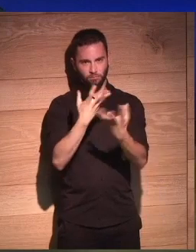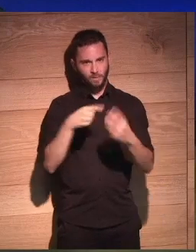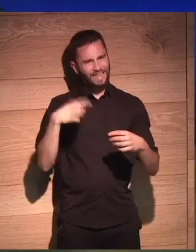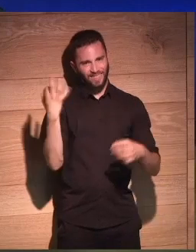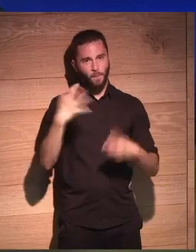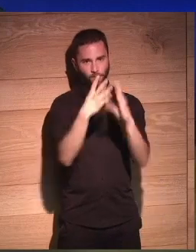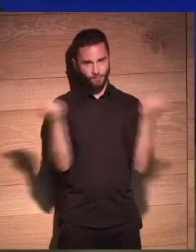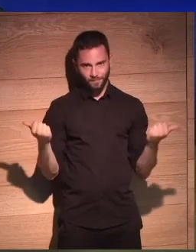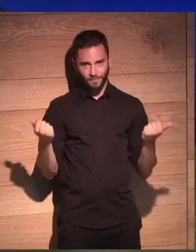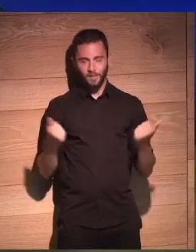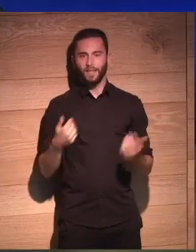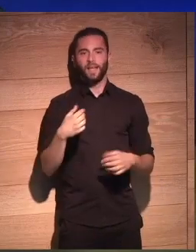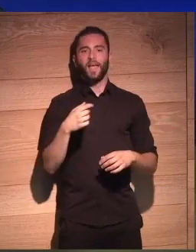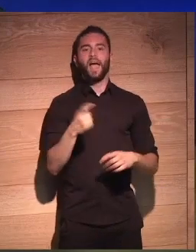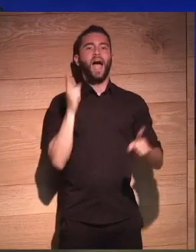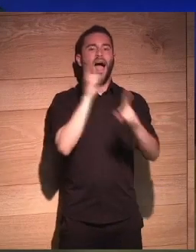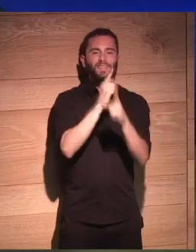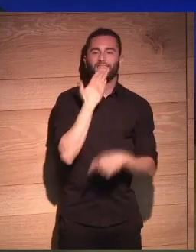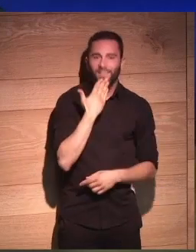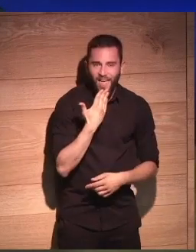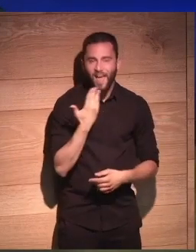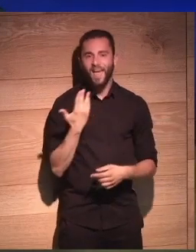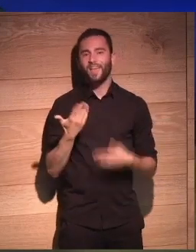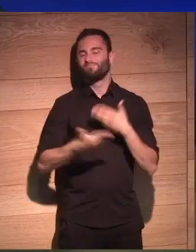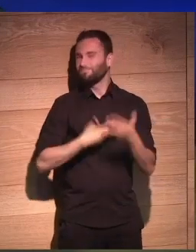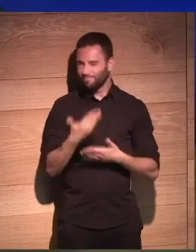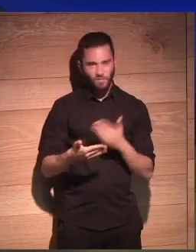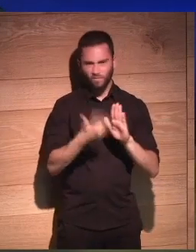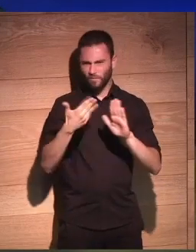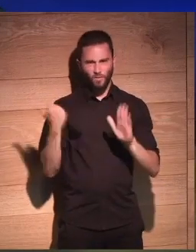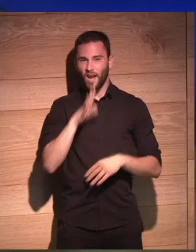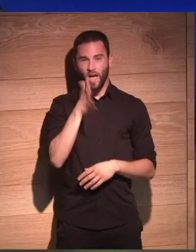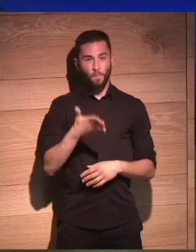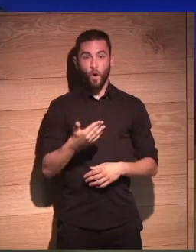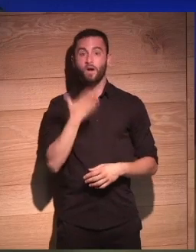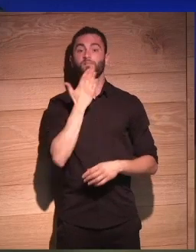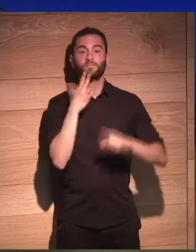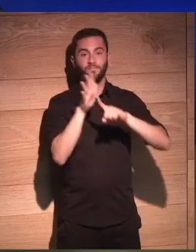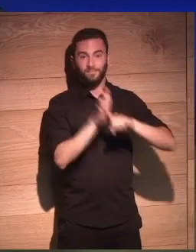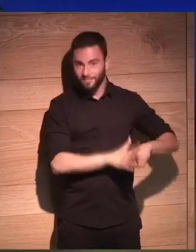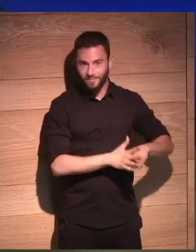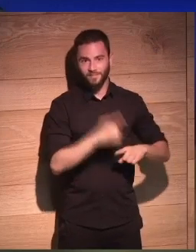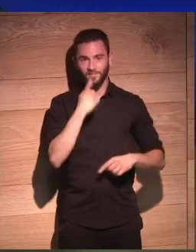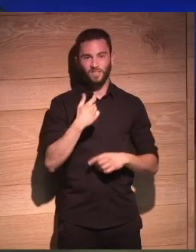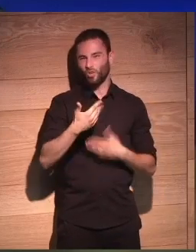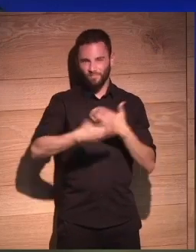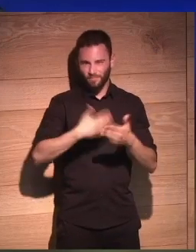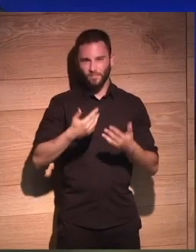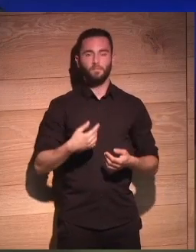con anti-edad, anti-aging, ¿no? Porque eso simplemente refuerza todos esos mitos,